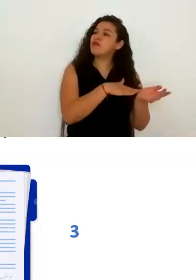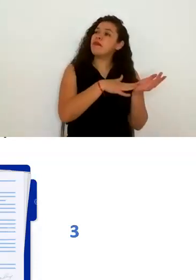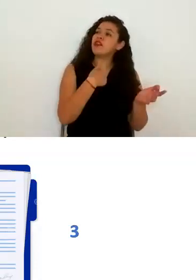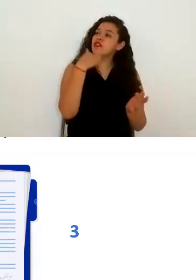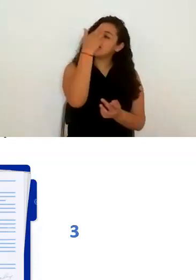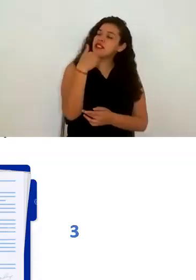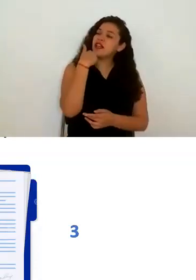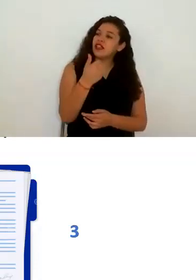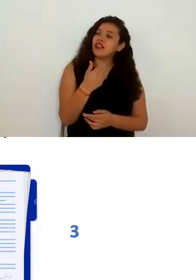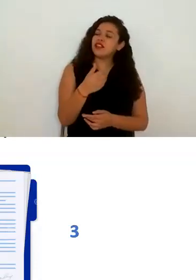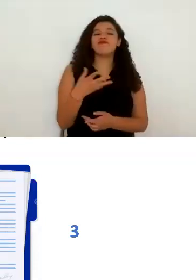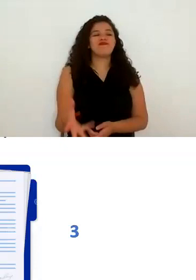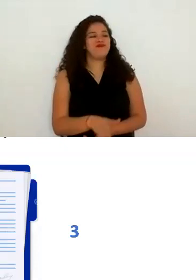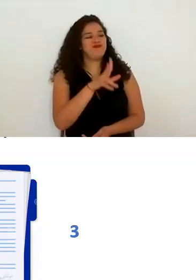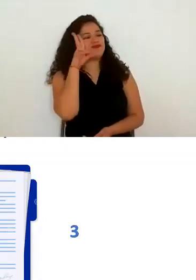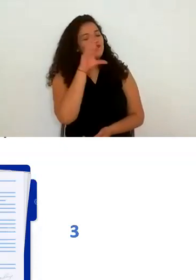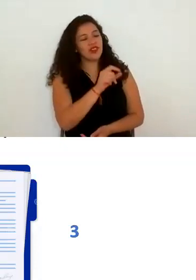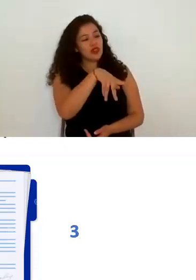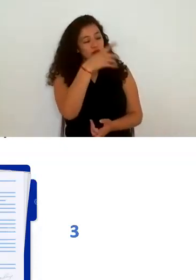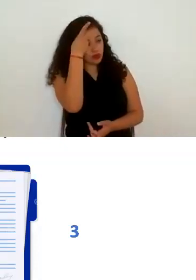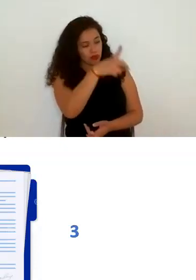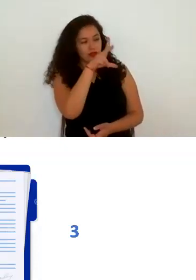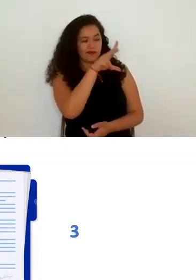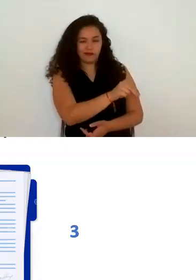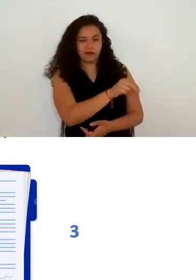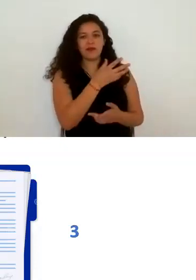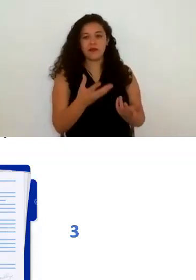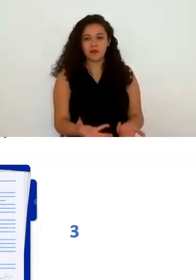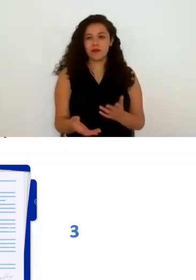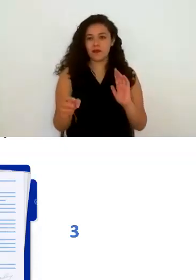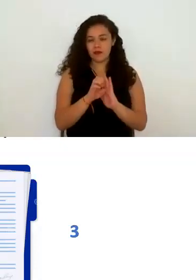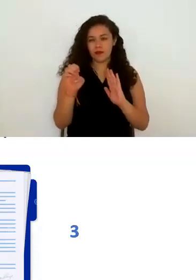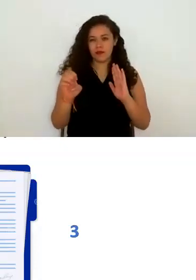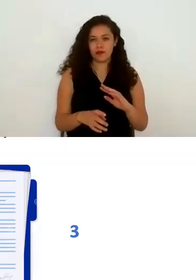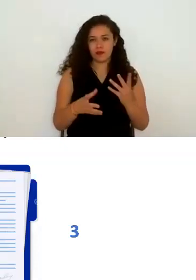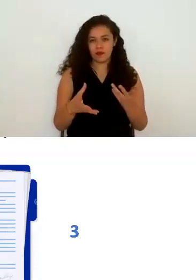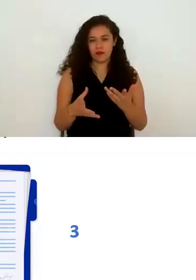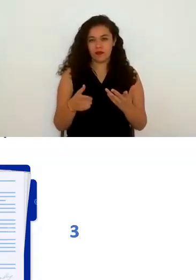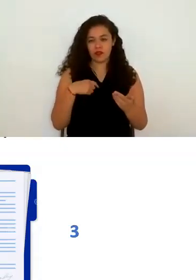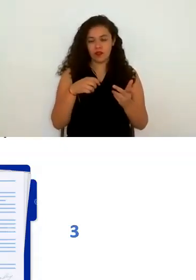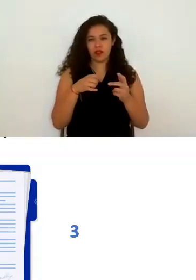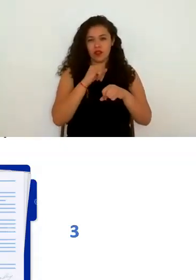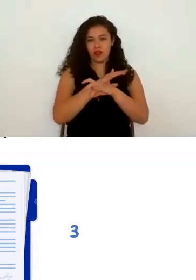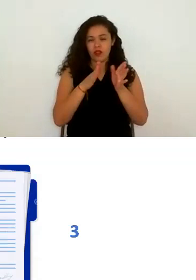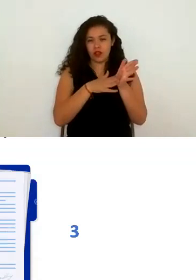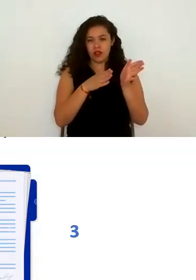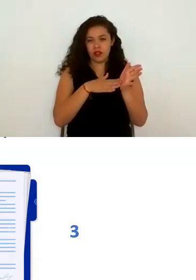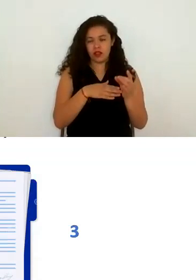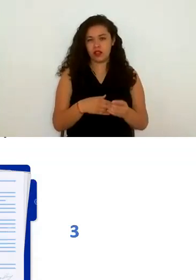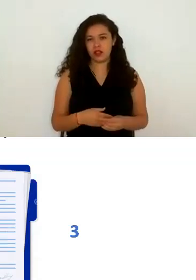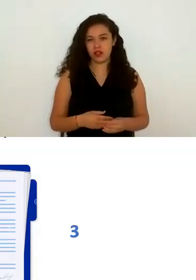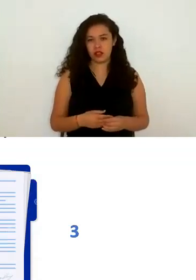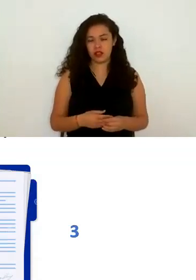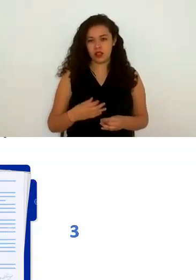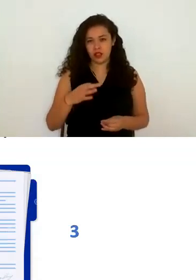información. O en su caso, si Susana Diego dice, quiero corregir un dato de mi expediente, esto se le tiene que permitir